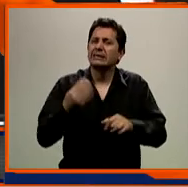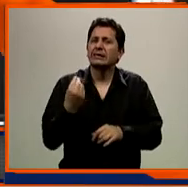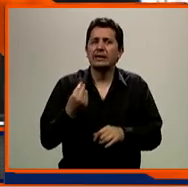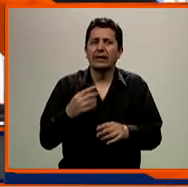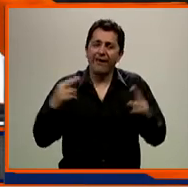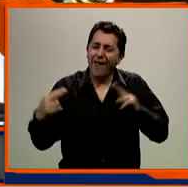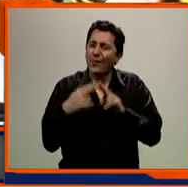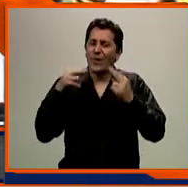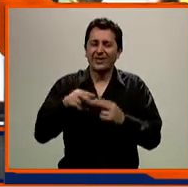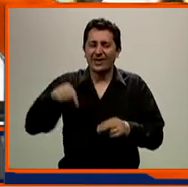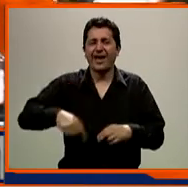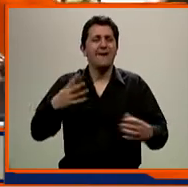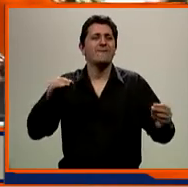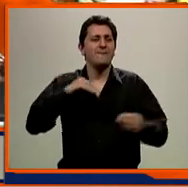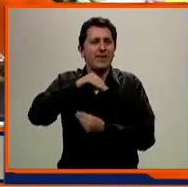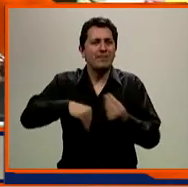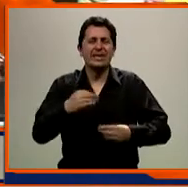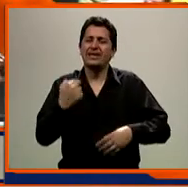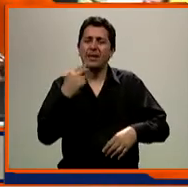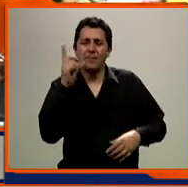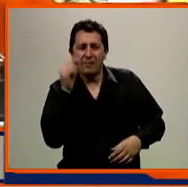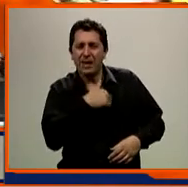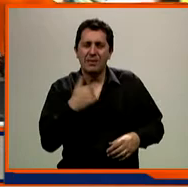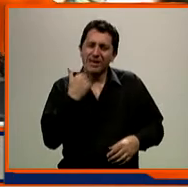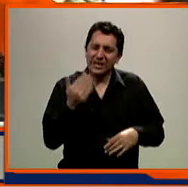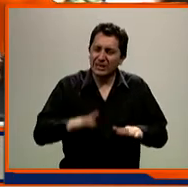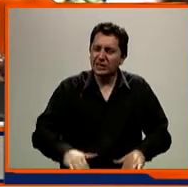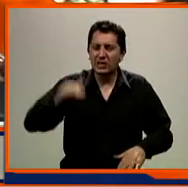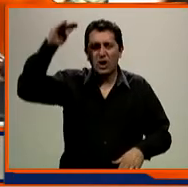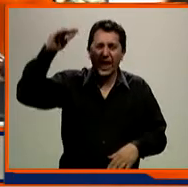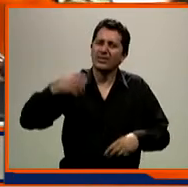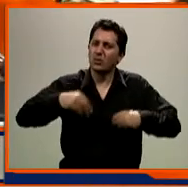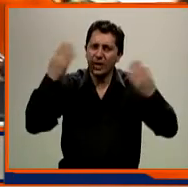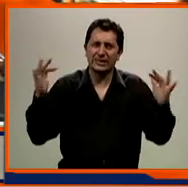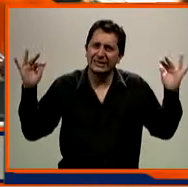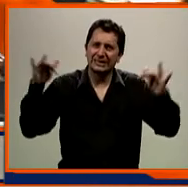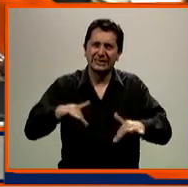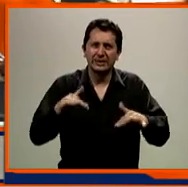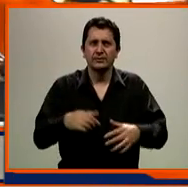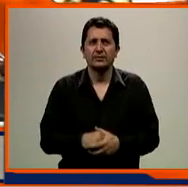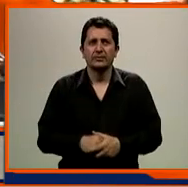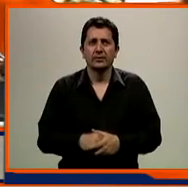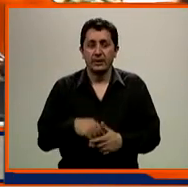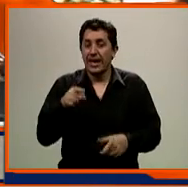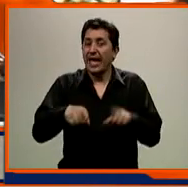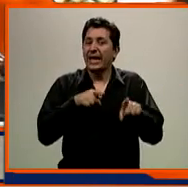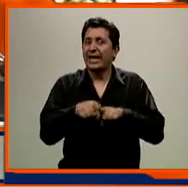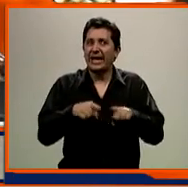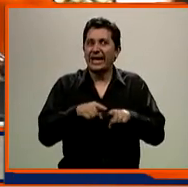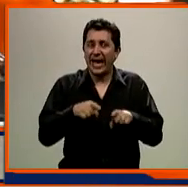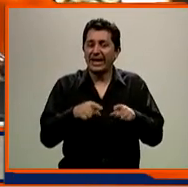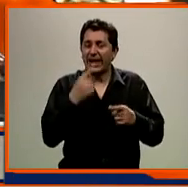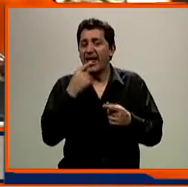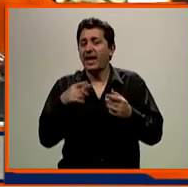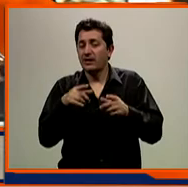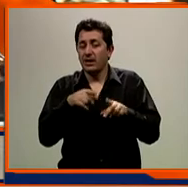el encuentro familiar, que la gente salga con sus chicos, chicos grandes. Bueno, el que para eso está planeada la modalidad